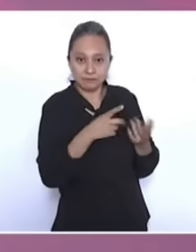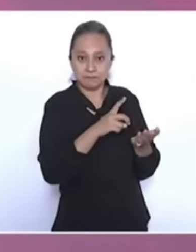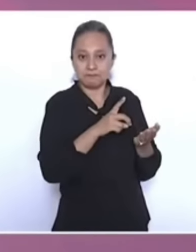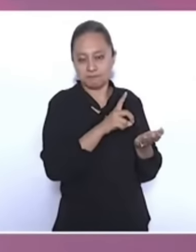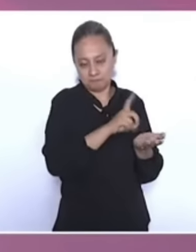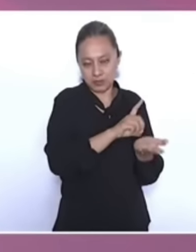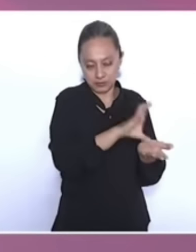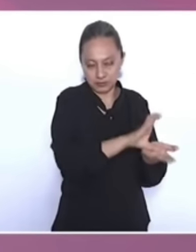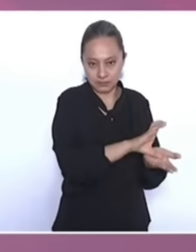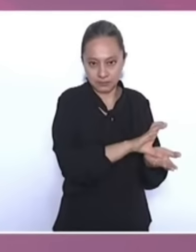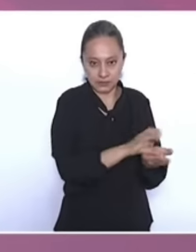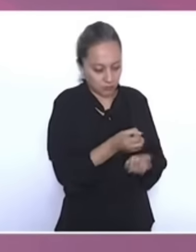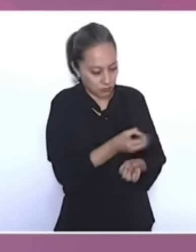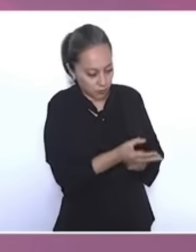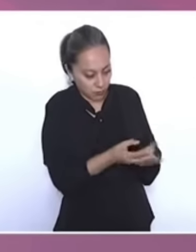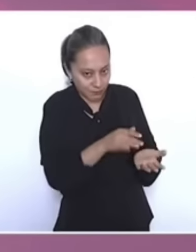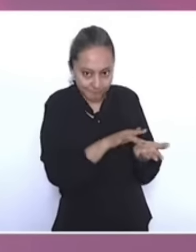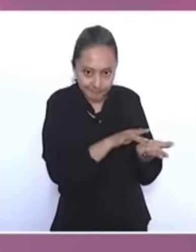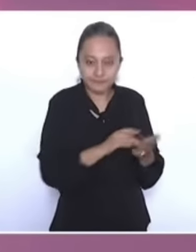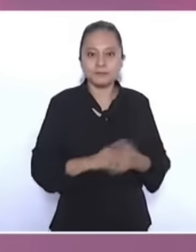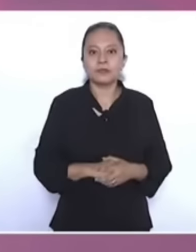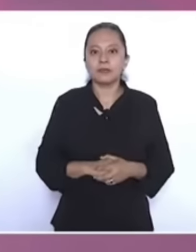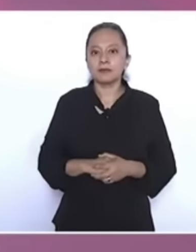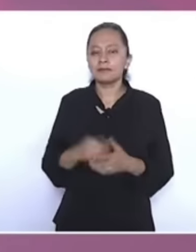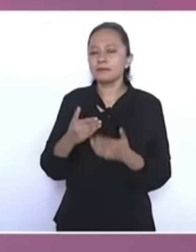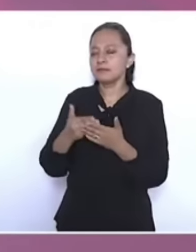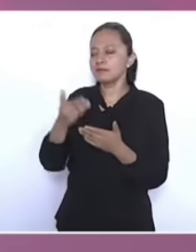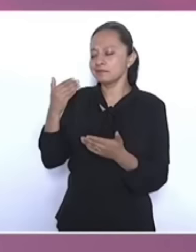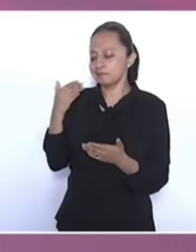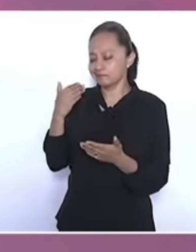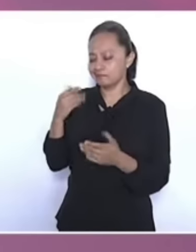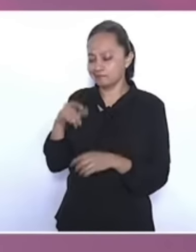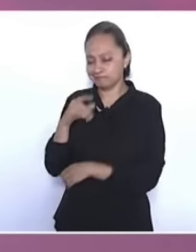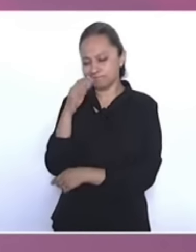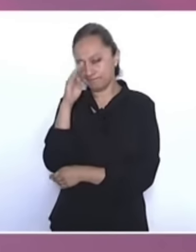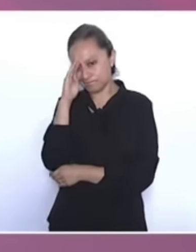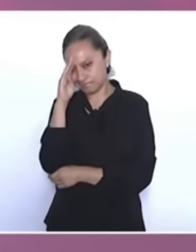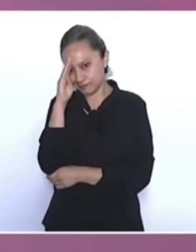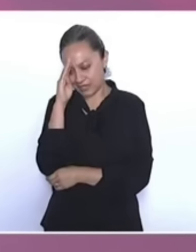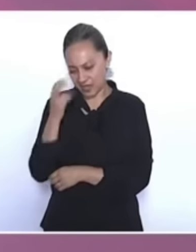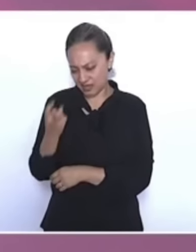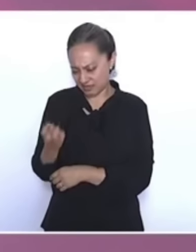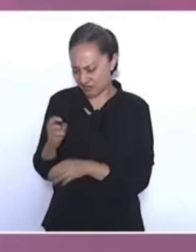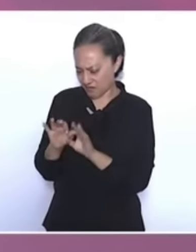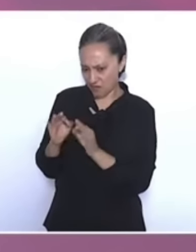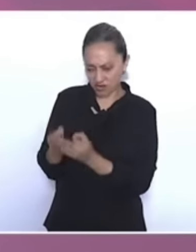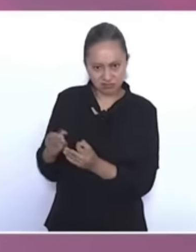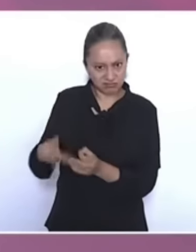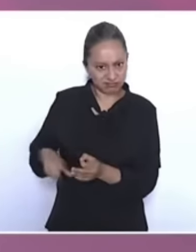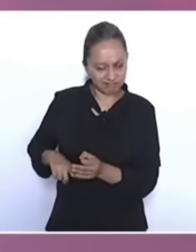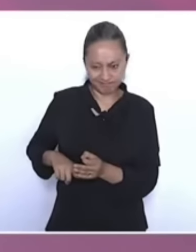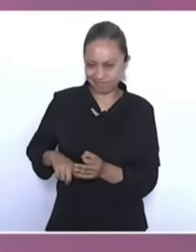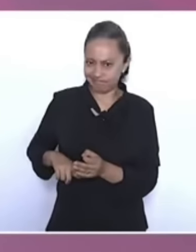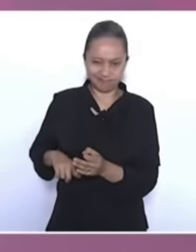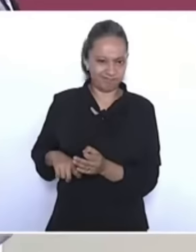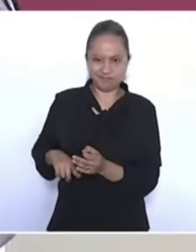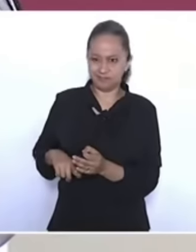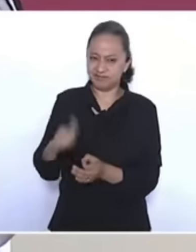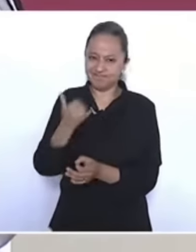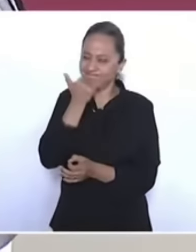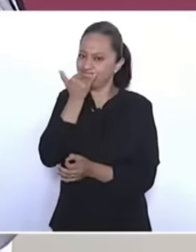En ese entonces se criticó que esta manera de gobernar no era la correcta, que era equivocado